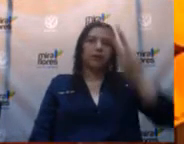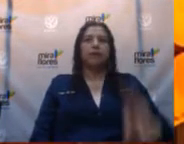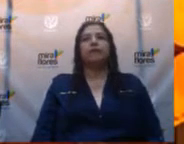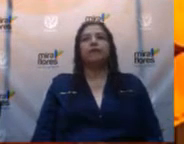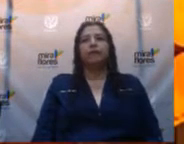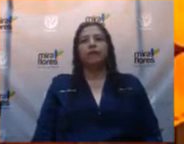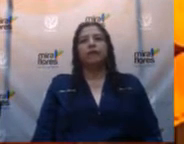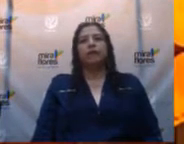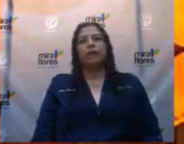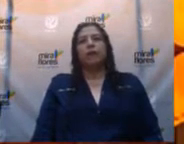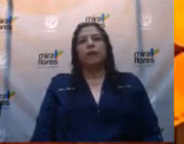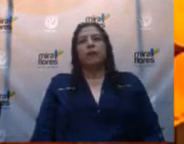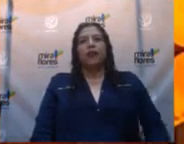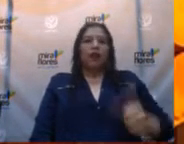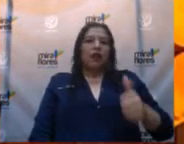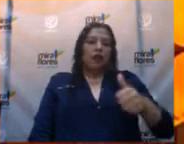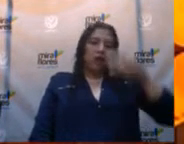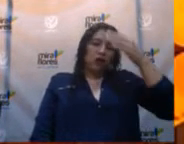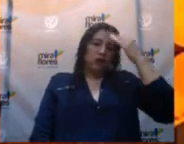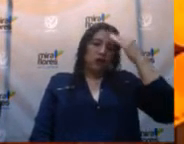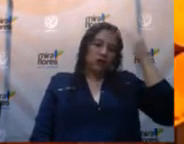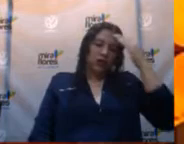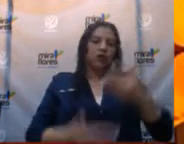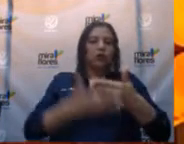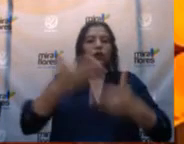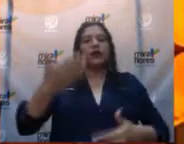El otro saludo es la carta número